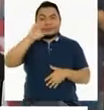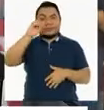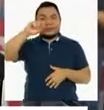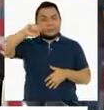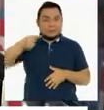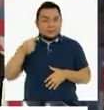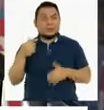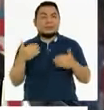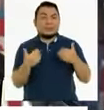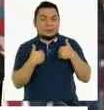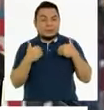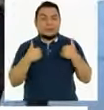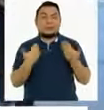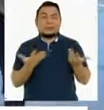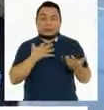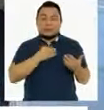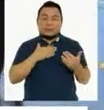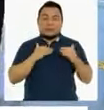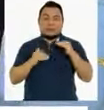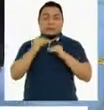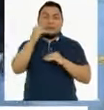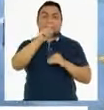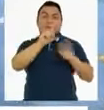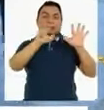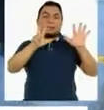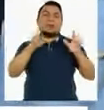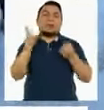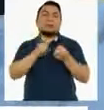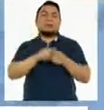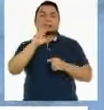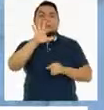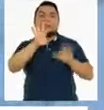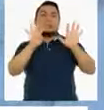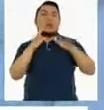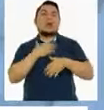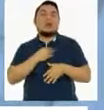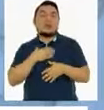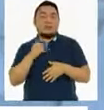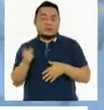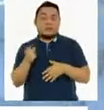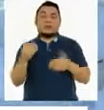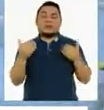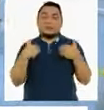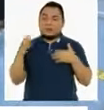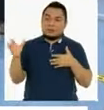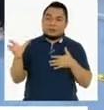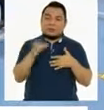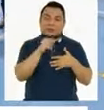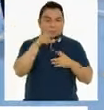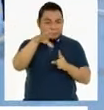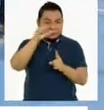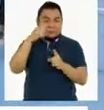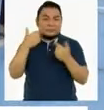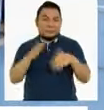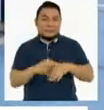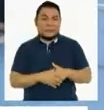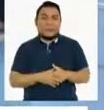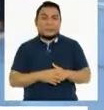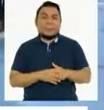más o menos tienen la edad entre 18 a 59 años y están todos ellos